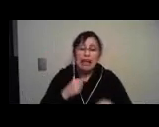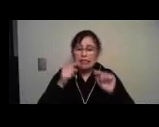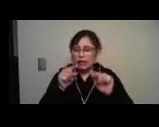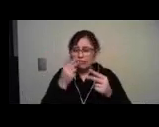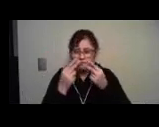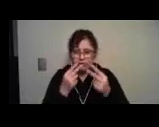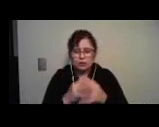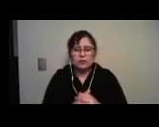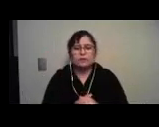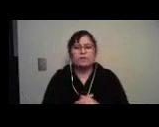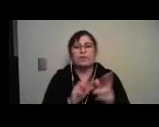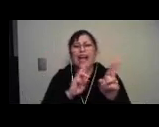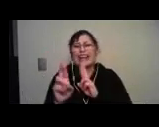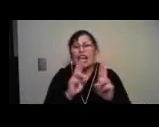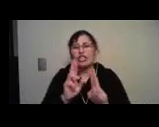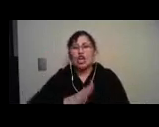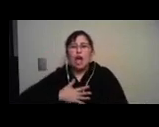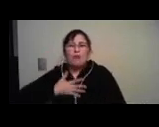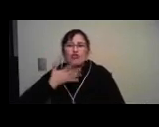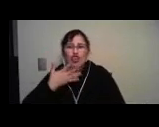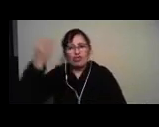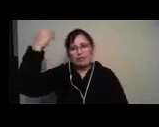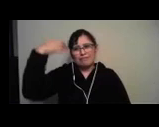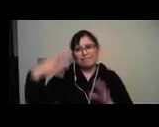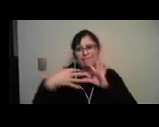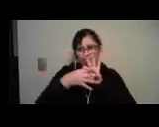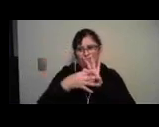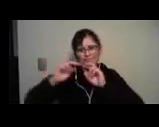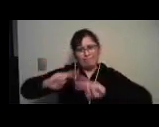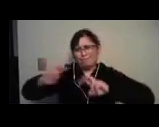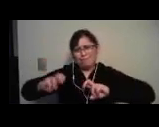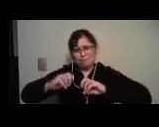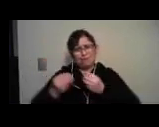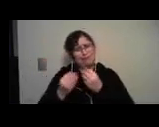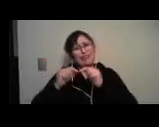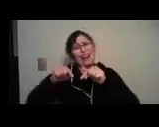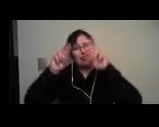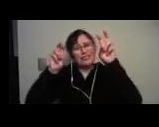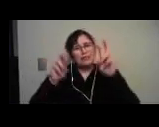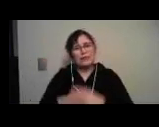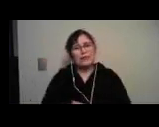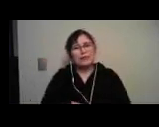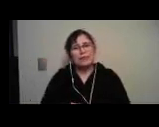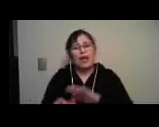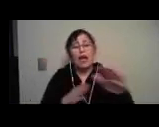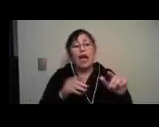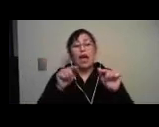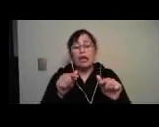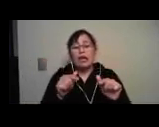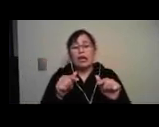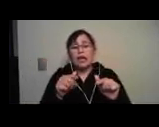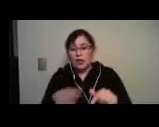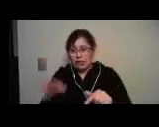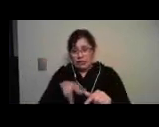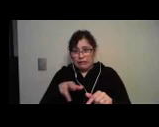en relación al componente emocional del aprendizaje, ¿ya? Y aquí, cuando hablamos, perdón, vuelvo un poco